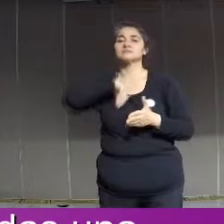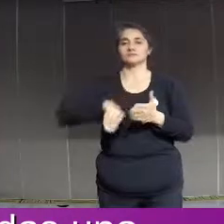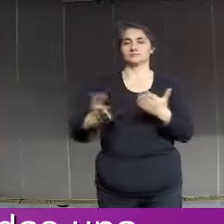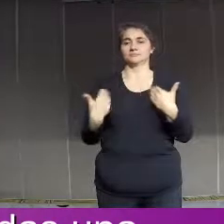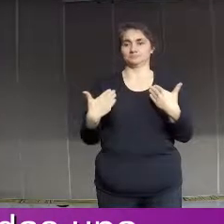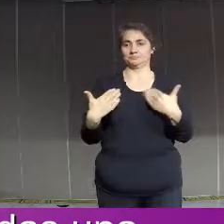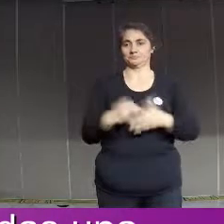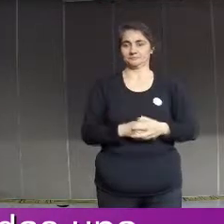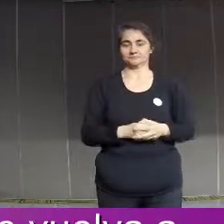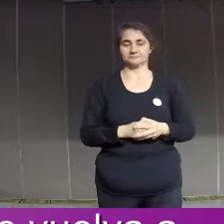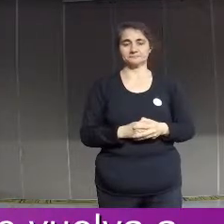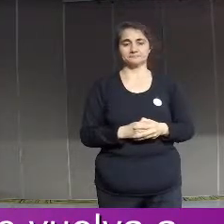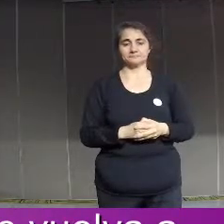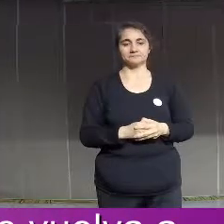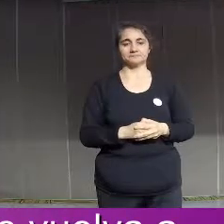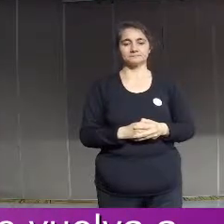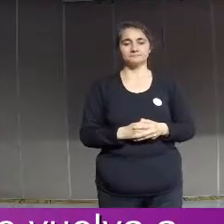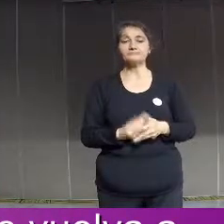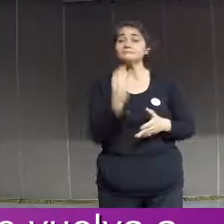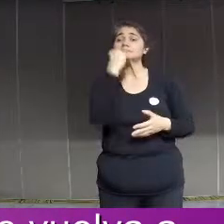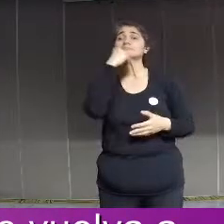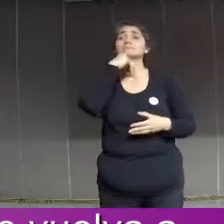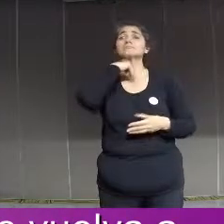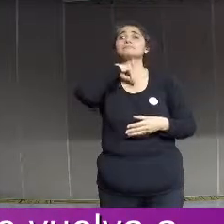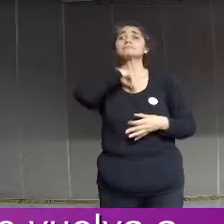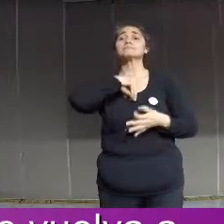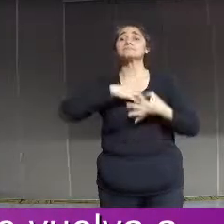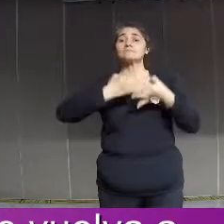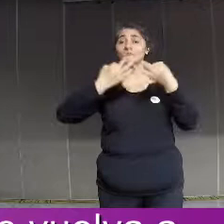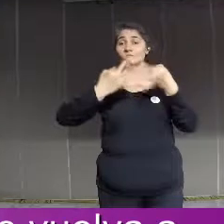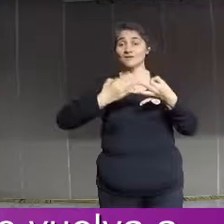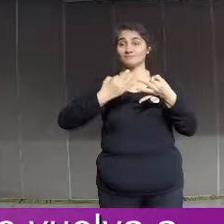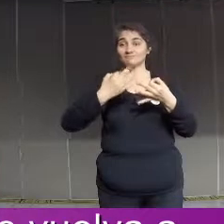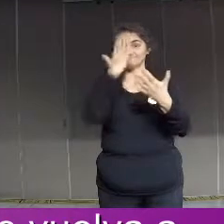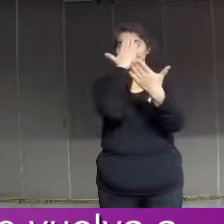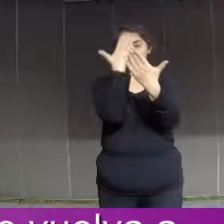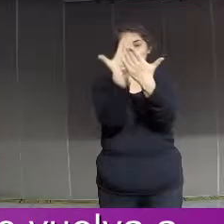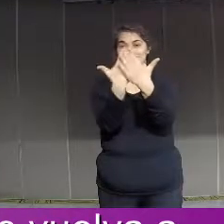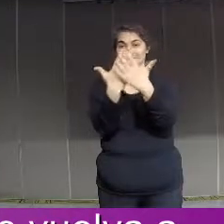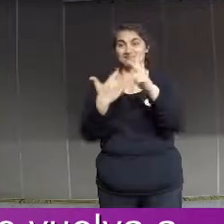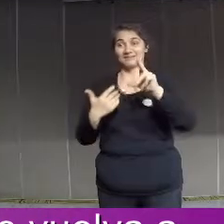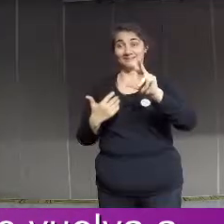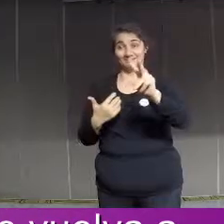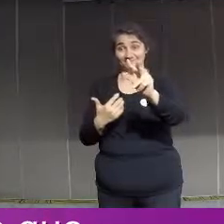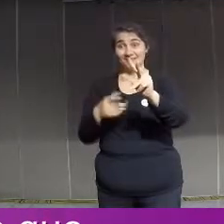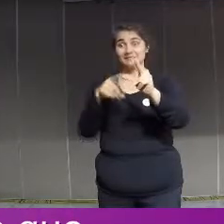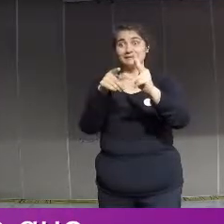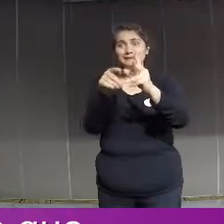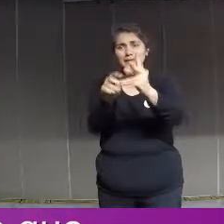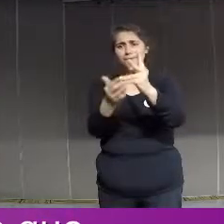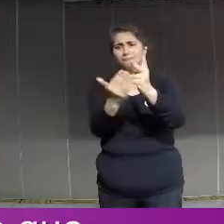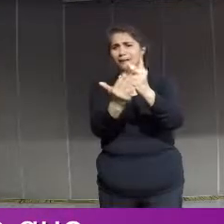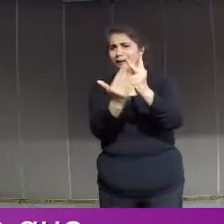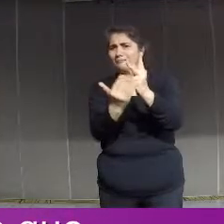una videodeglución, si vos haces la maniobra frontal y ves que el paciente hace muchos intentos por